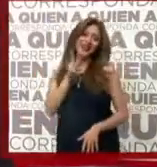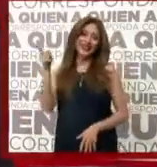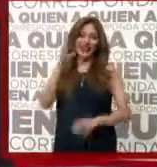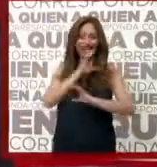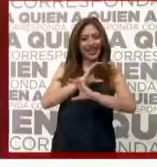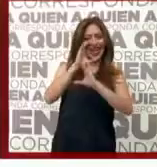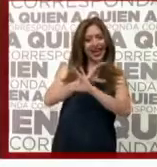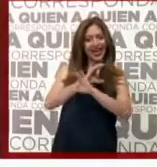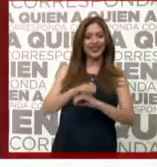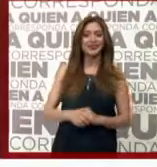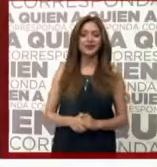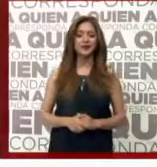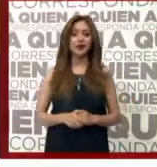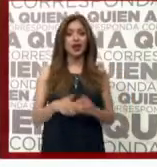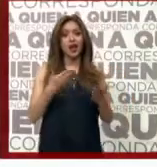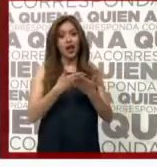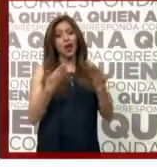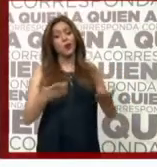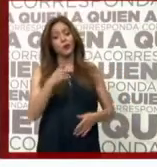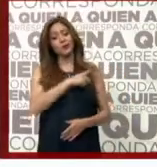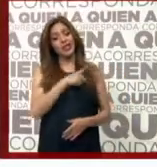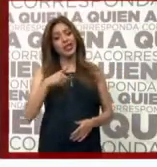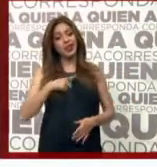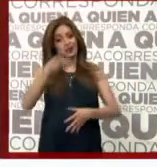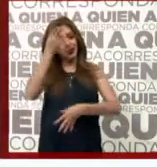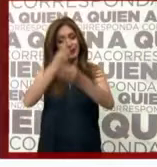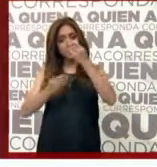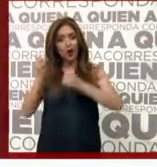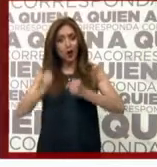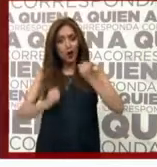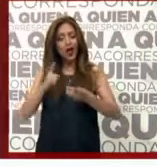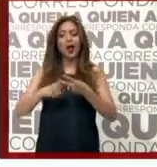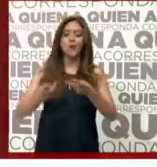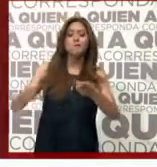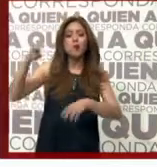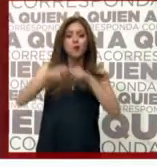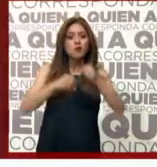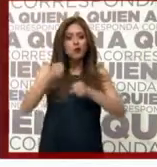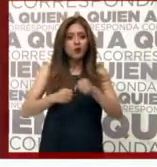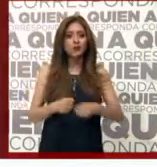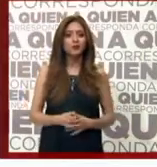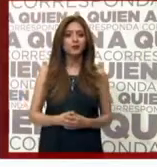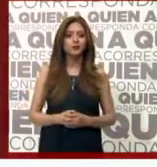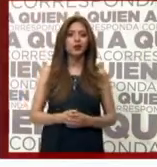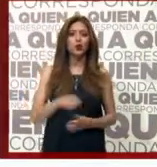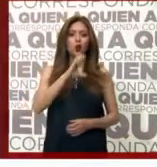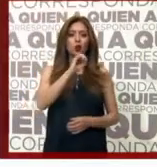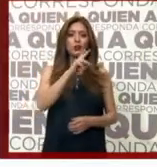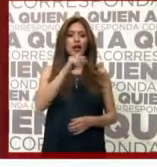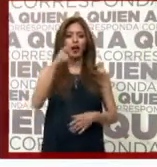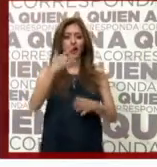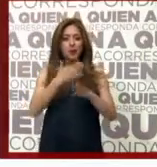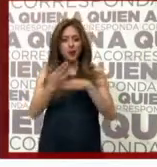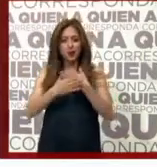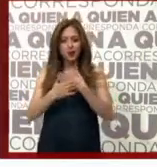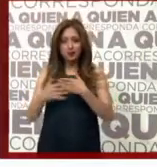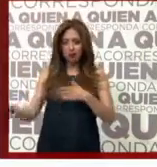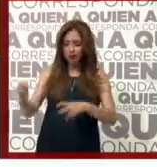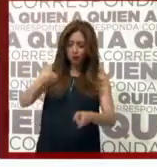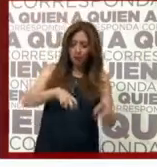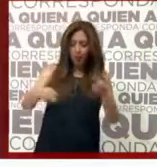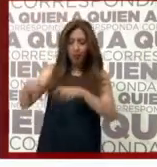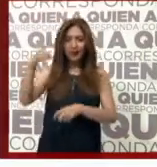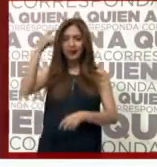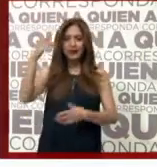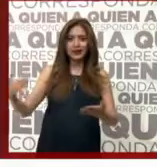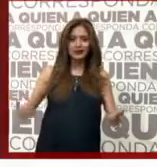la canción. Entonces, ahora tendrás que aprender a correr, saltar obstáculos sí, y todo. Sí, ¿sabes sí, qué, Oscar? Ya... mañana ponle algunos costales o alguna cosa así para que tenga grado de